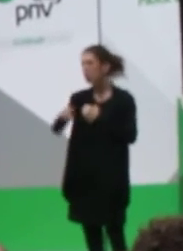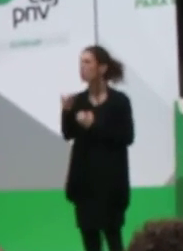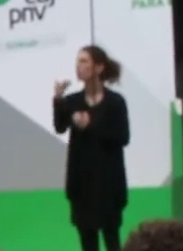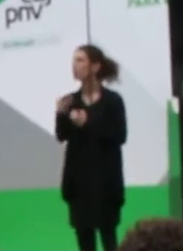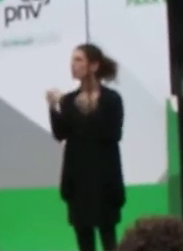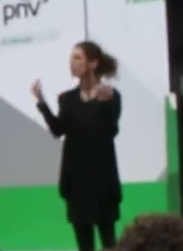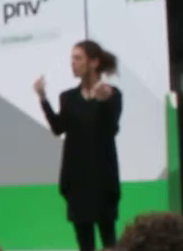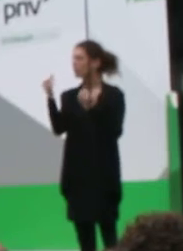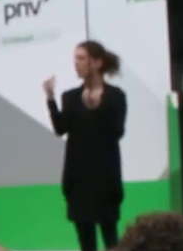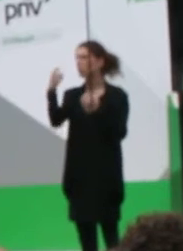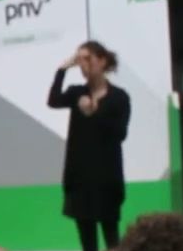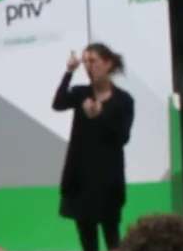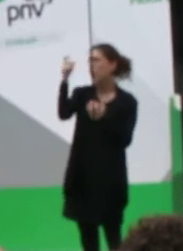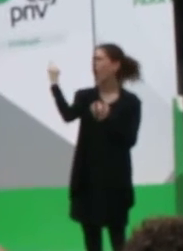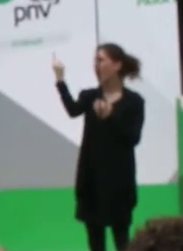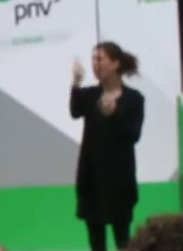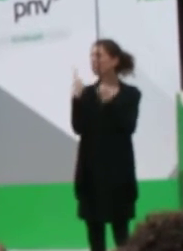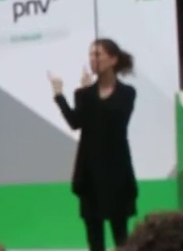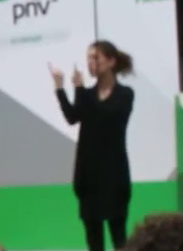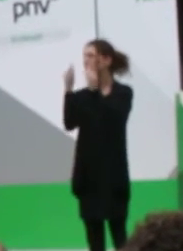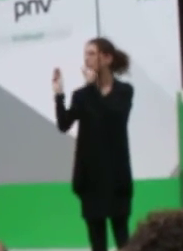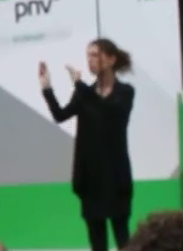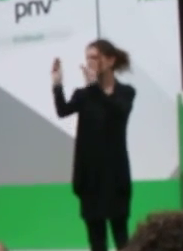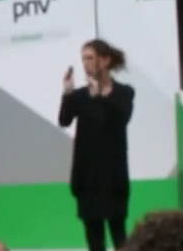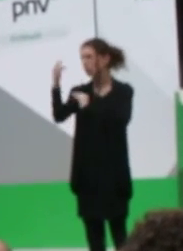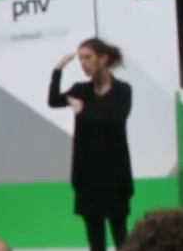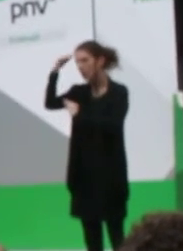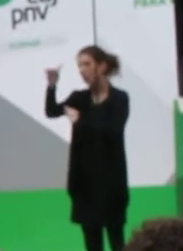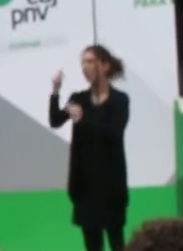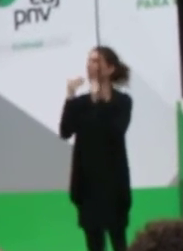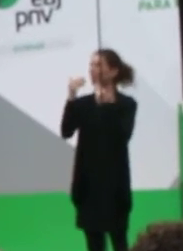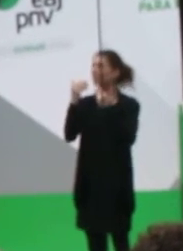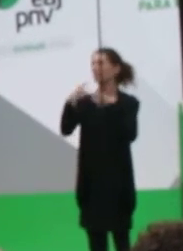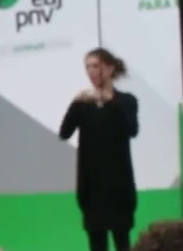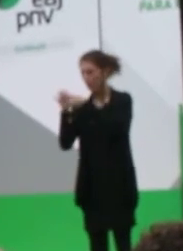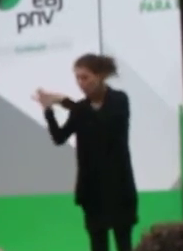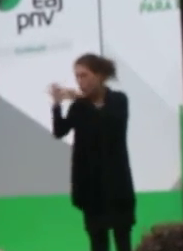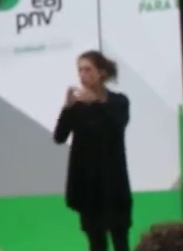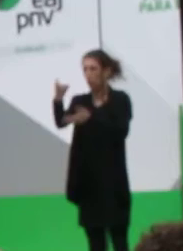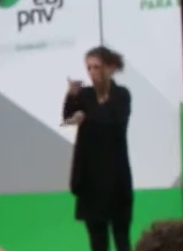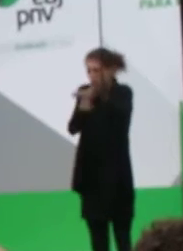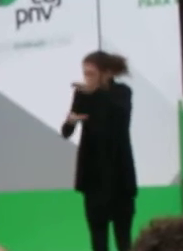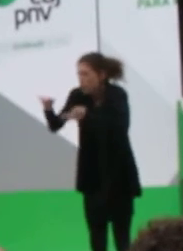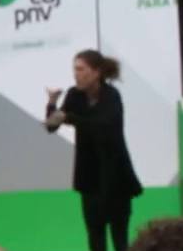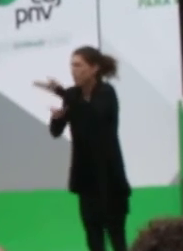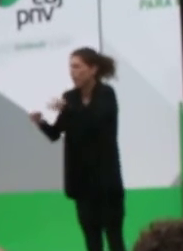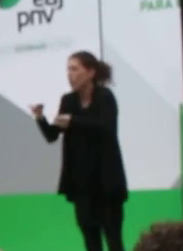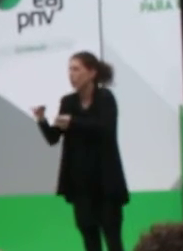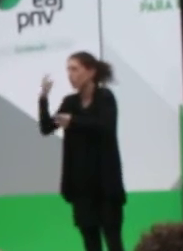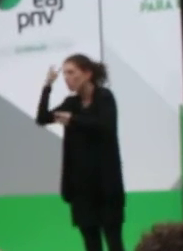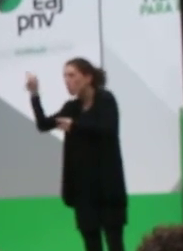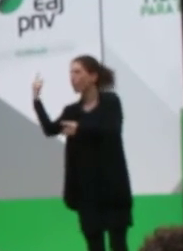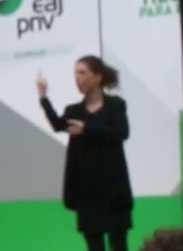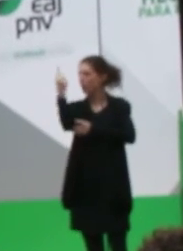en cada municipio. Y desde la cohesión y la cooperación también, del valor de la acción de cada territorio,